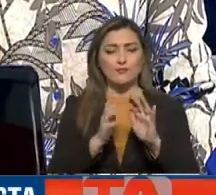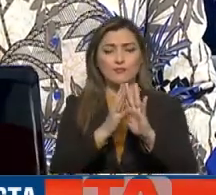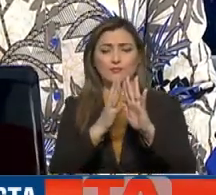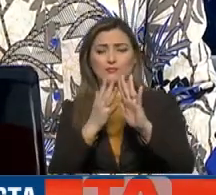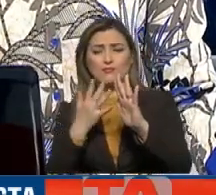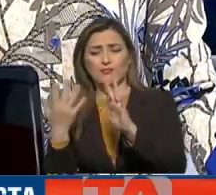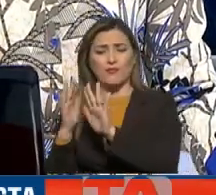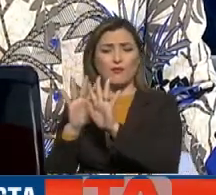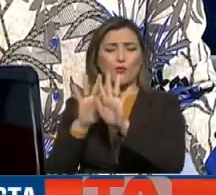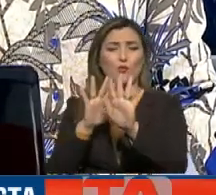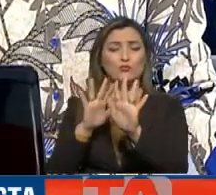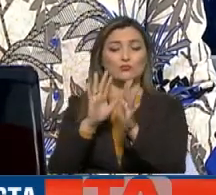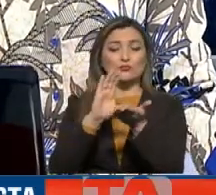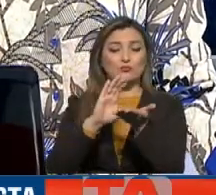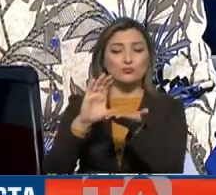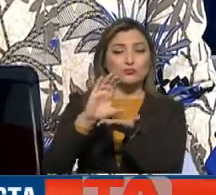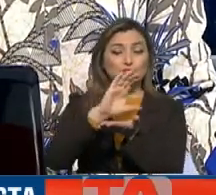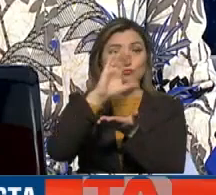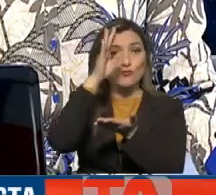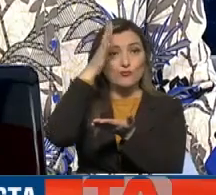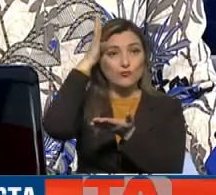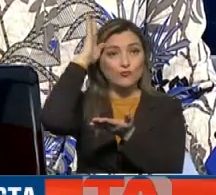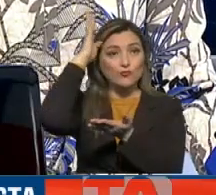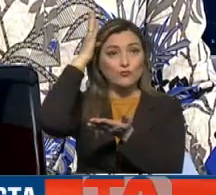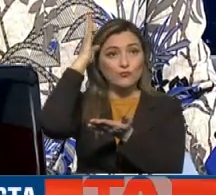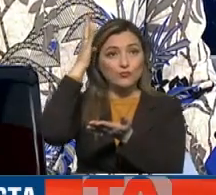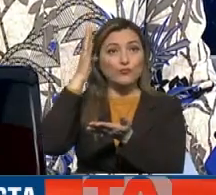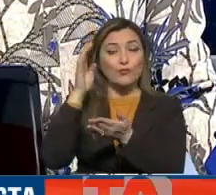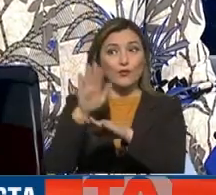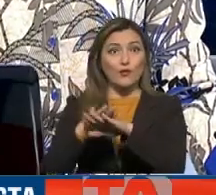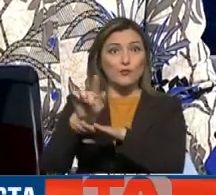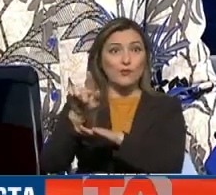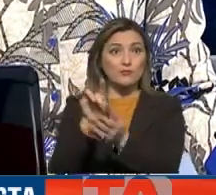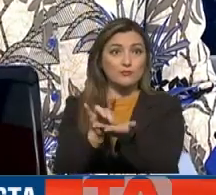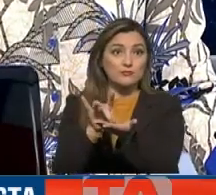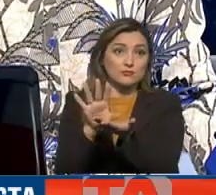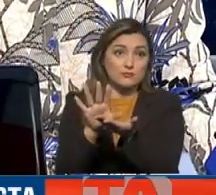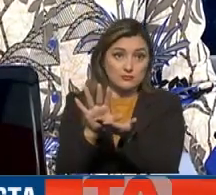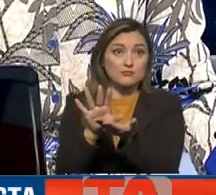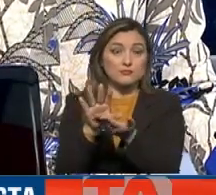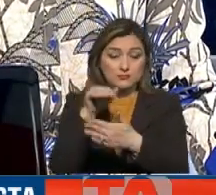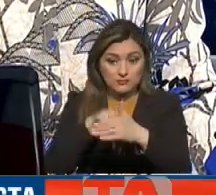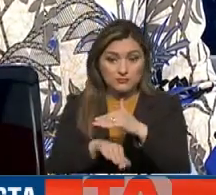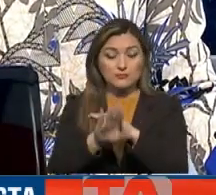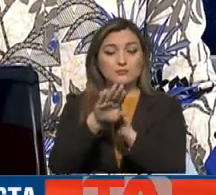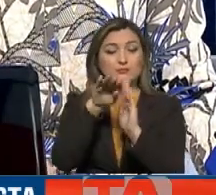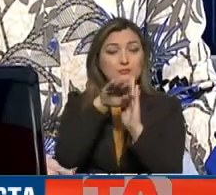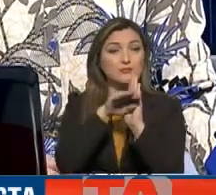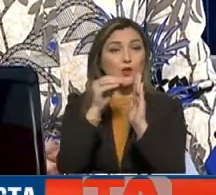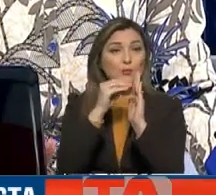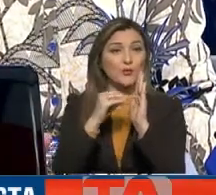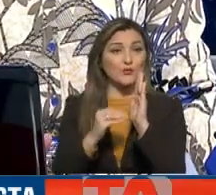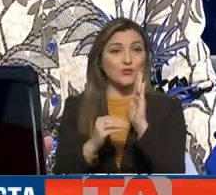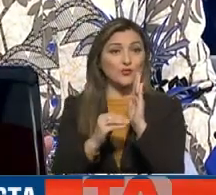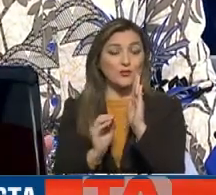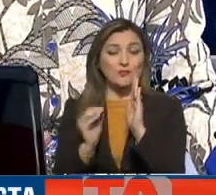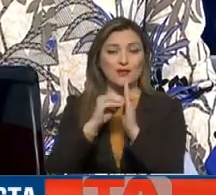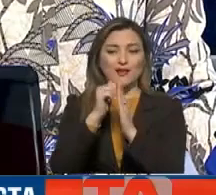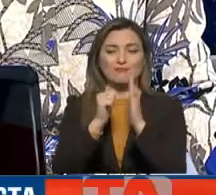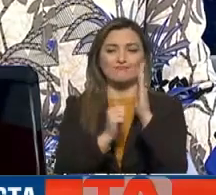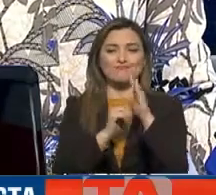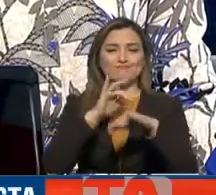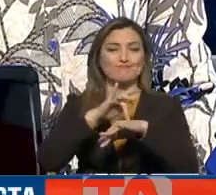registraron en el colegio benalcázar dicen que ya removieron al responsable que habría introducido en el listado a gente que no estaba en agenda